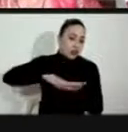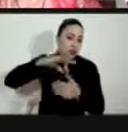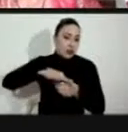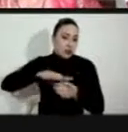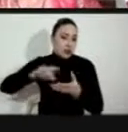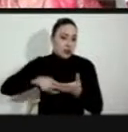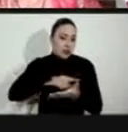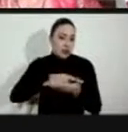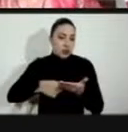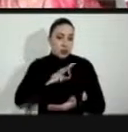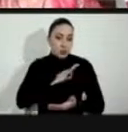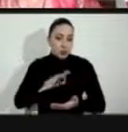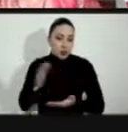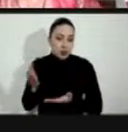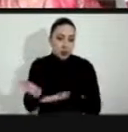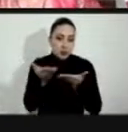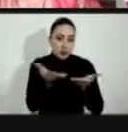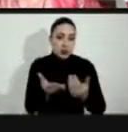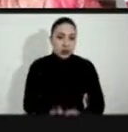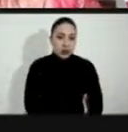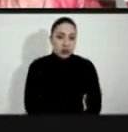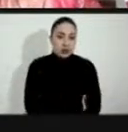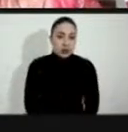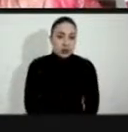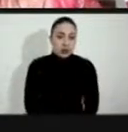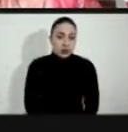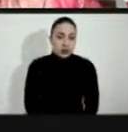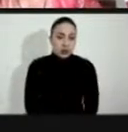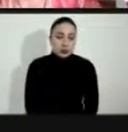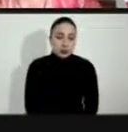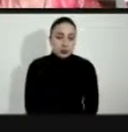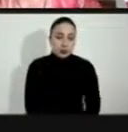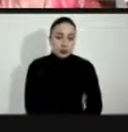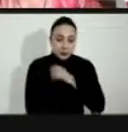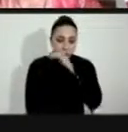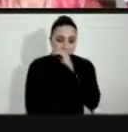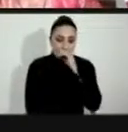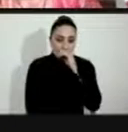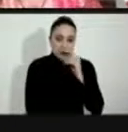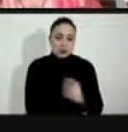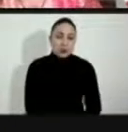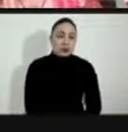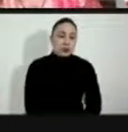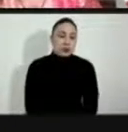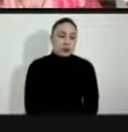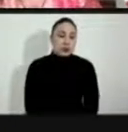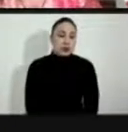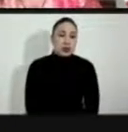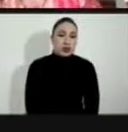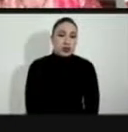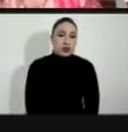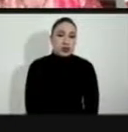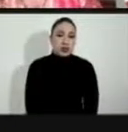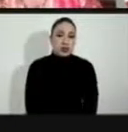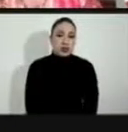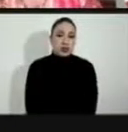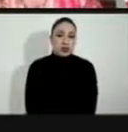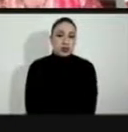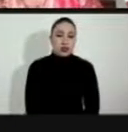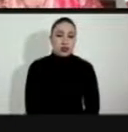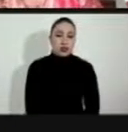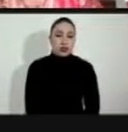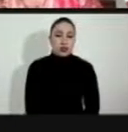con el objetivo de recoger la votación del dictamen en lo general y en lo particular en un solo acto.